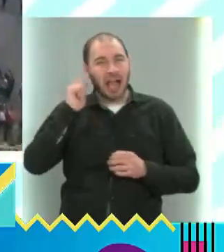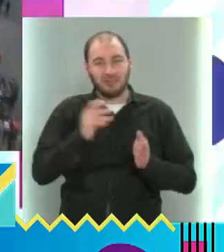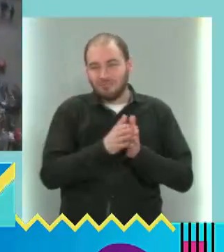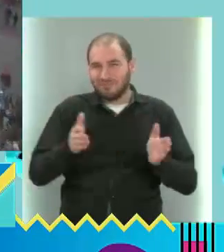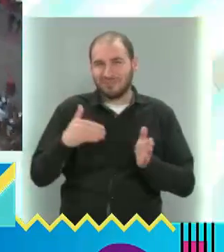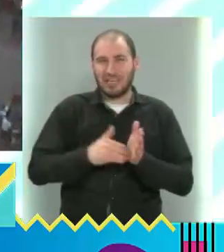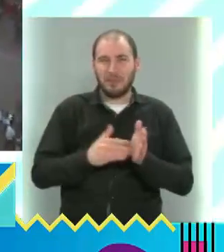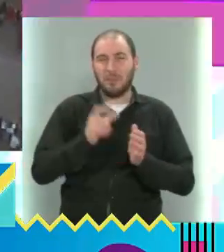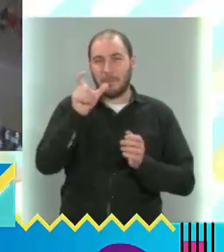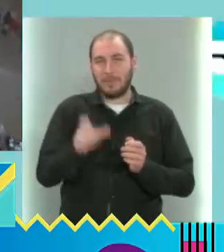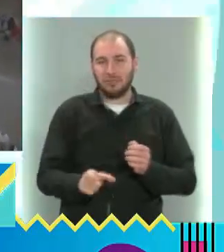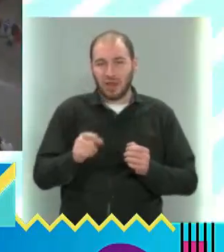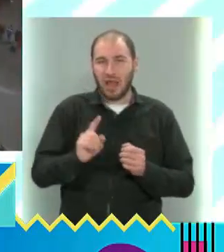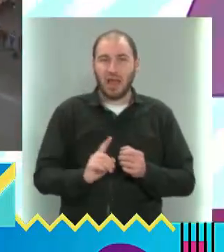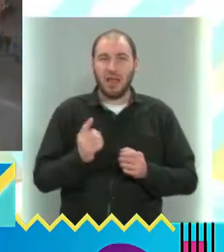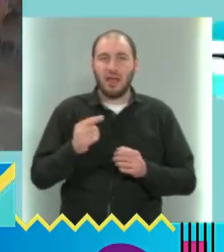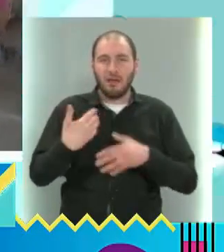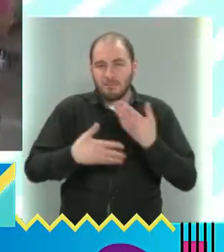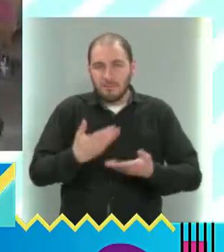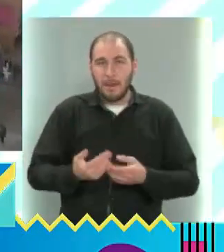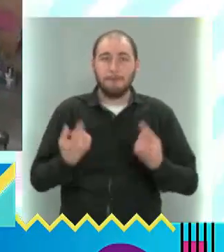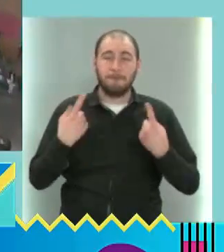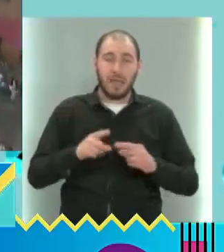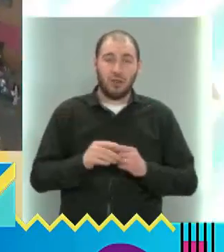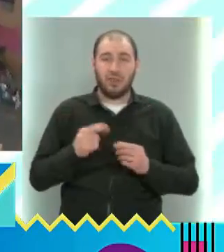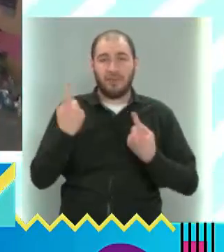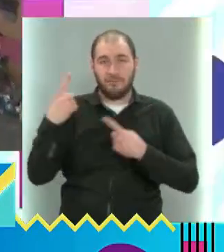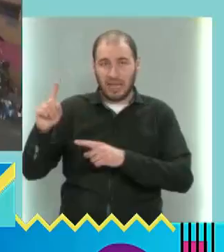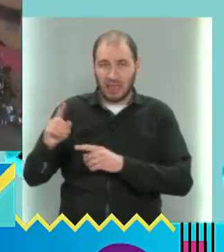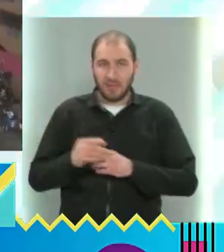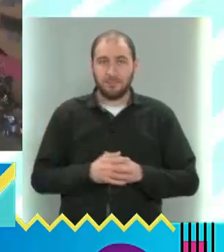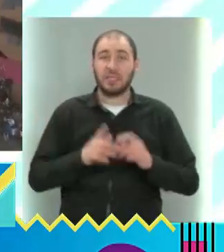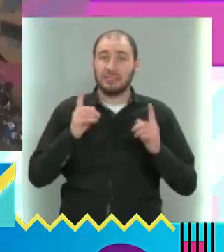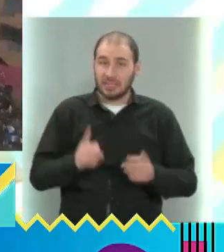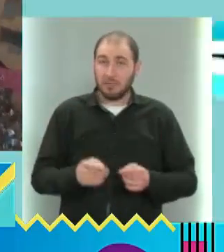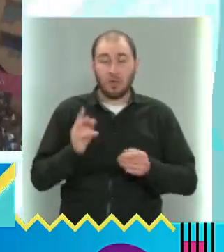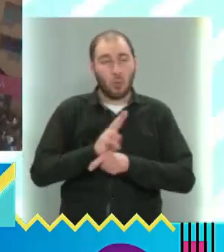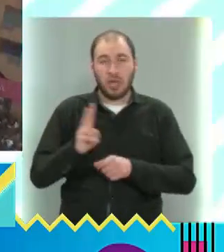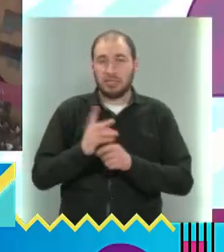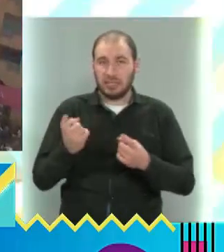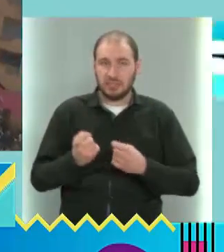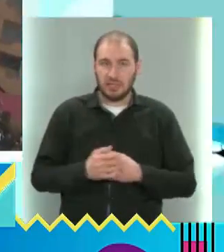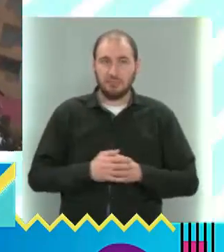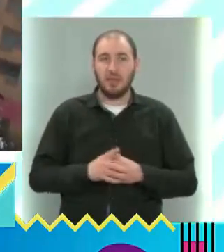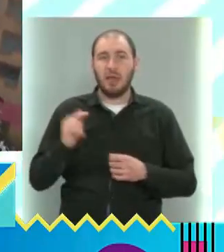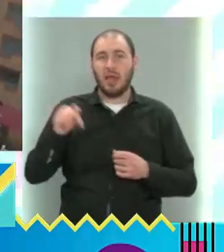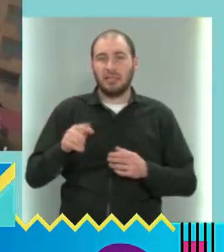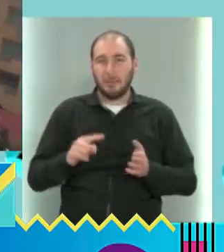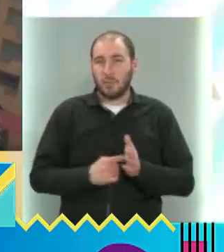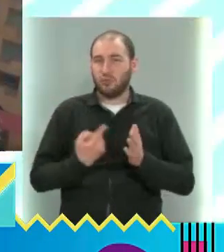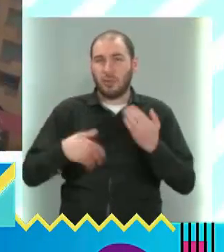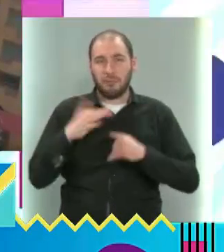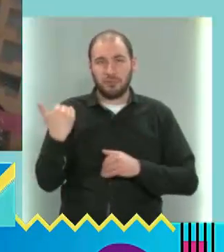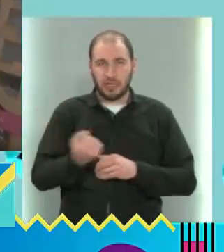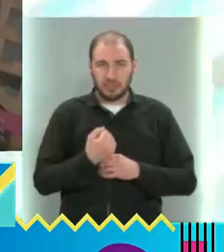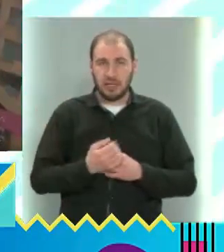porque el ser humano nace en forma muy madura, pero que es diferente y que también tiene que ser protegida. Entonces, ese es el punto